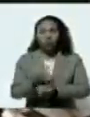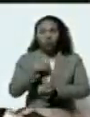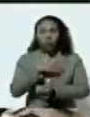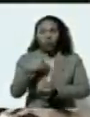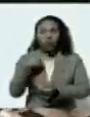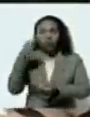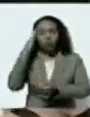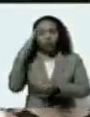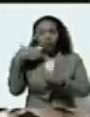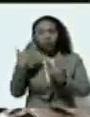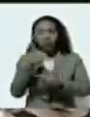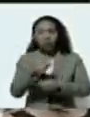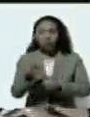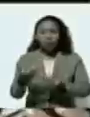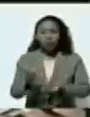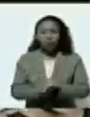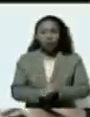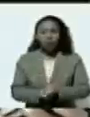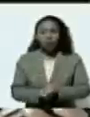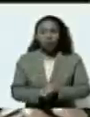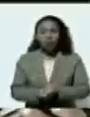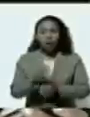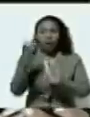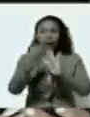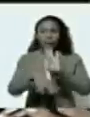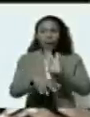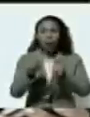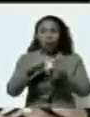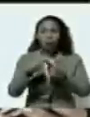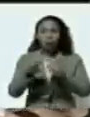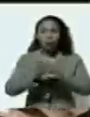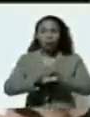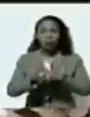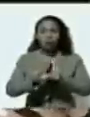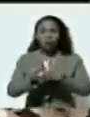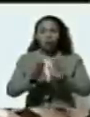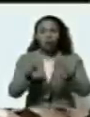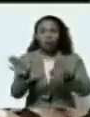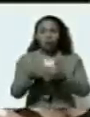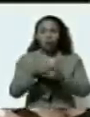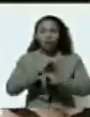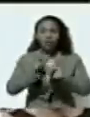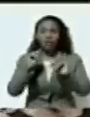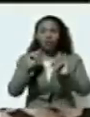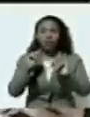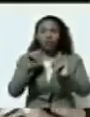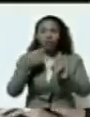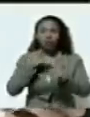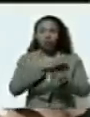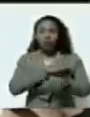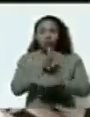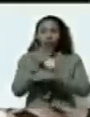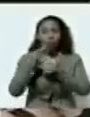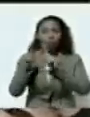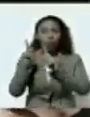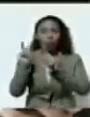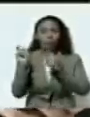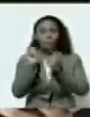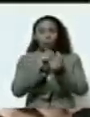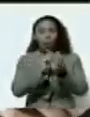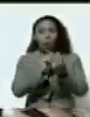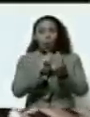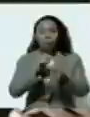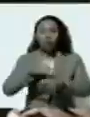si, o sea, precisar si ese capítulo entonces ya se ha cerrado y entonces estamos yendo hacia otro diálogo